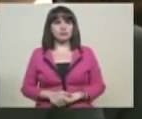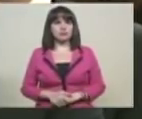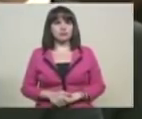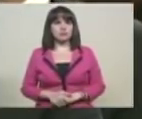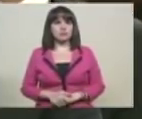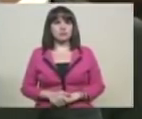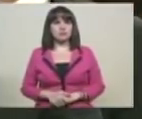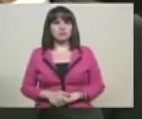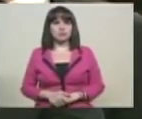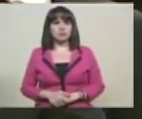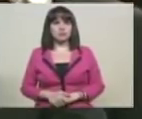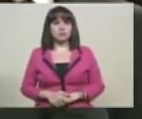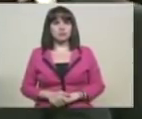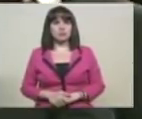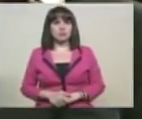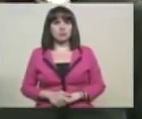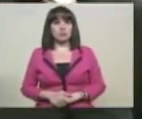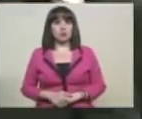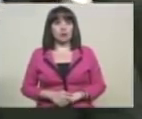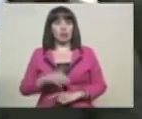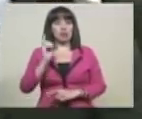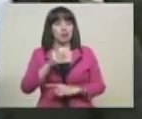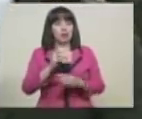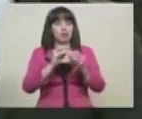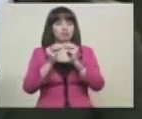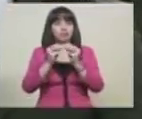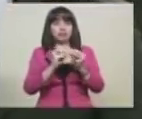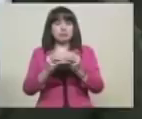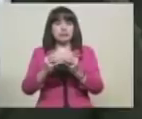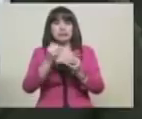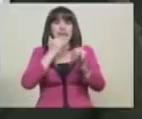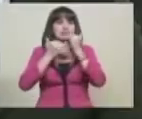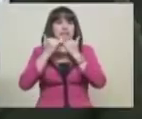Tenemos que tomar un conjunto de correcciones